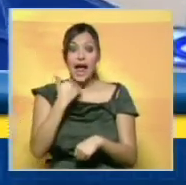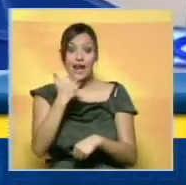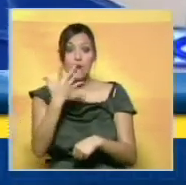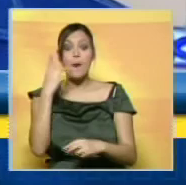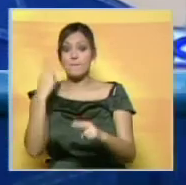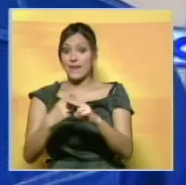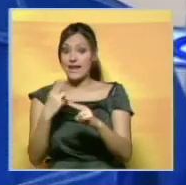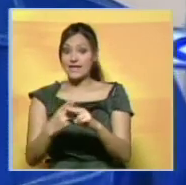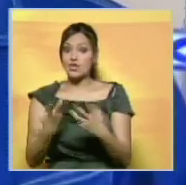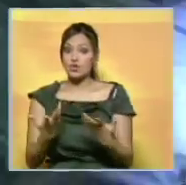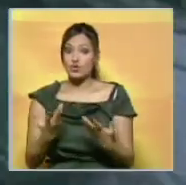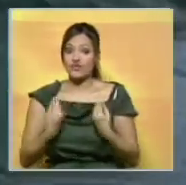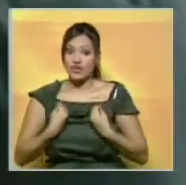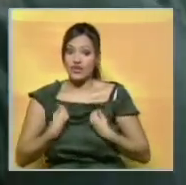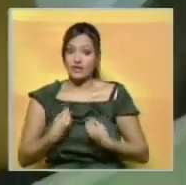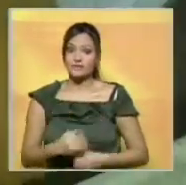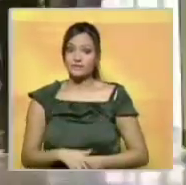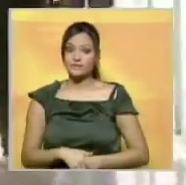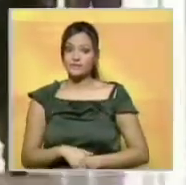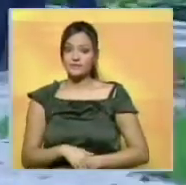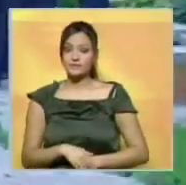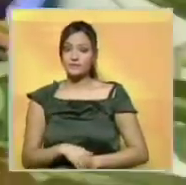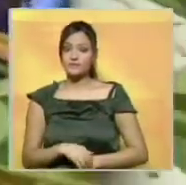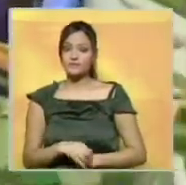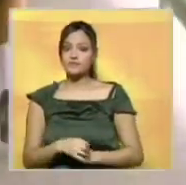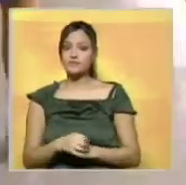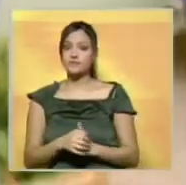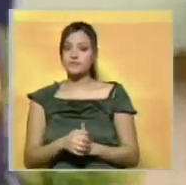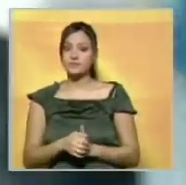vida corre peligro.